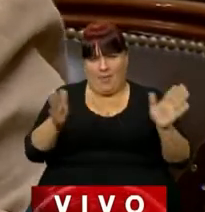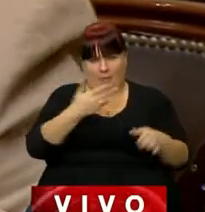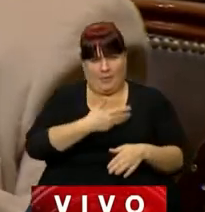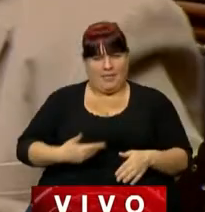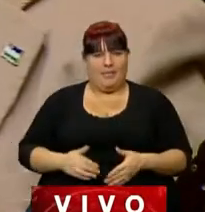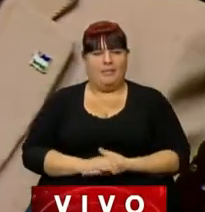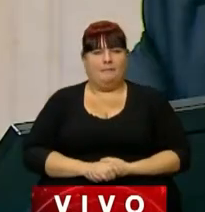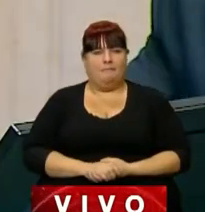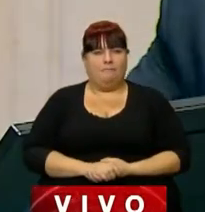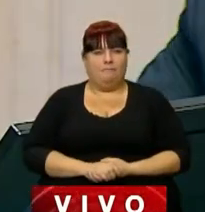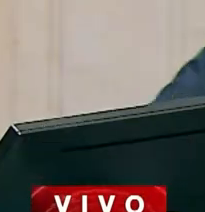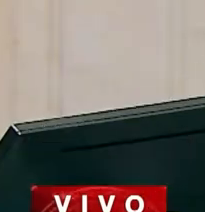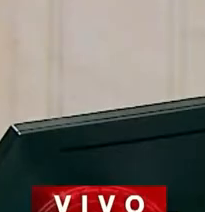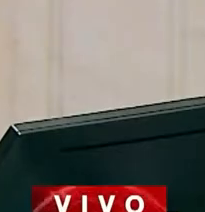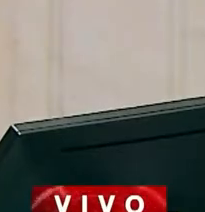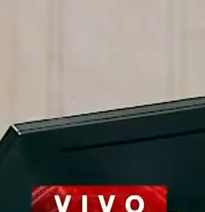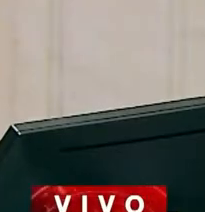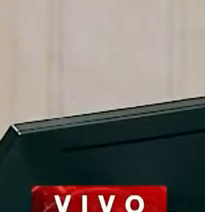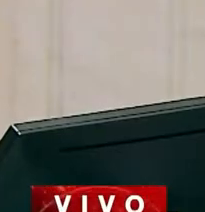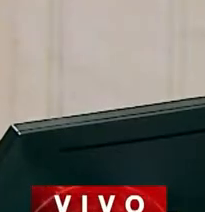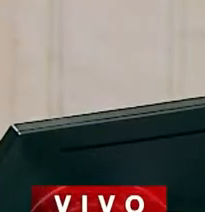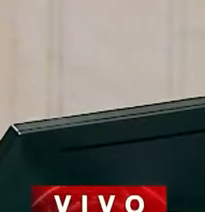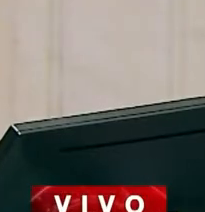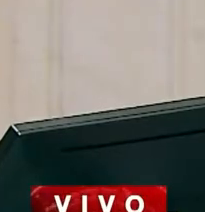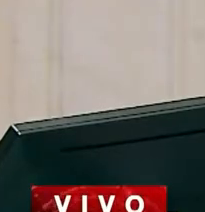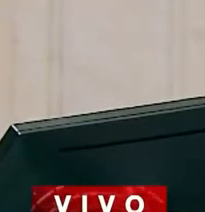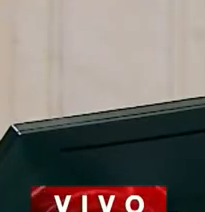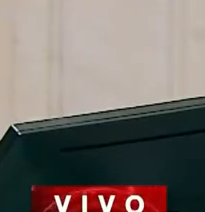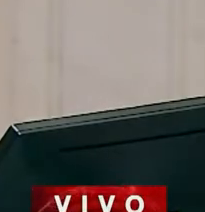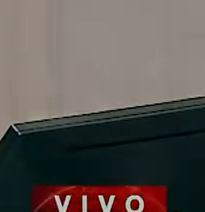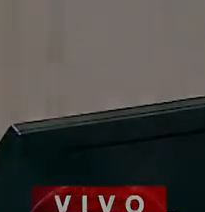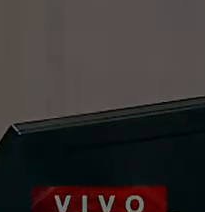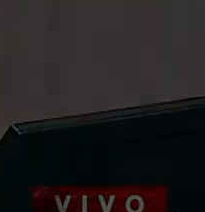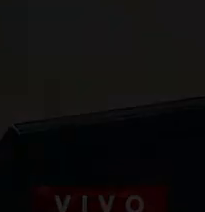señor presidente. Muchas gracias.